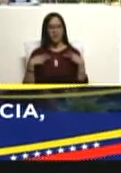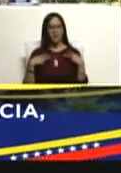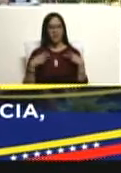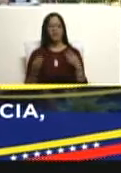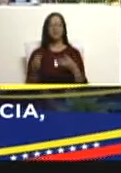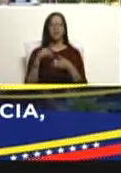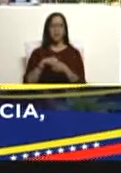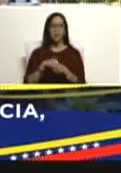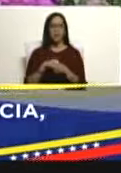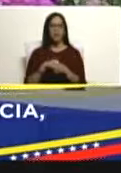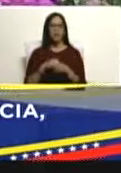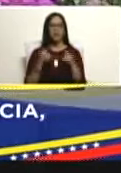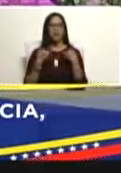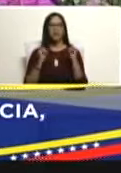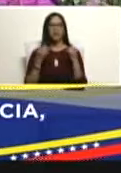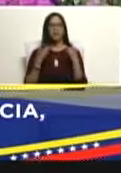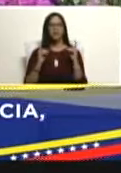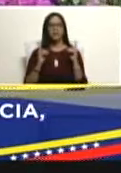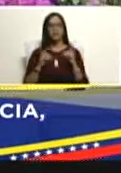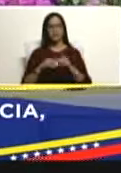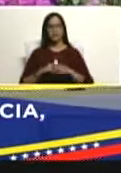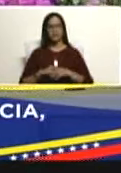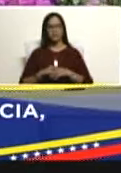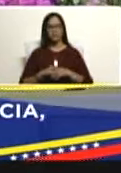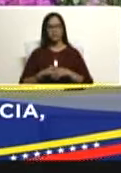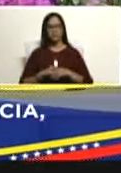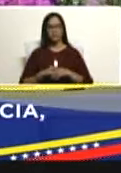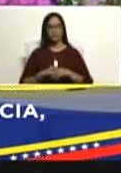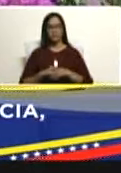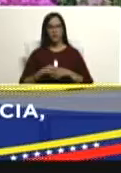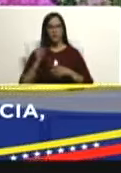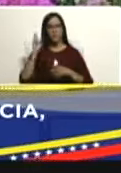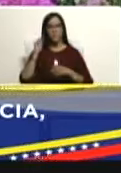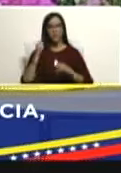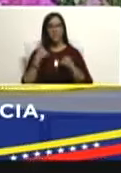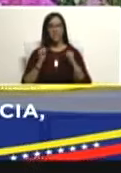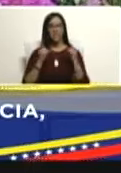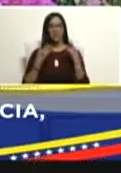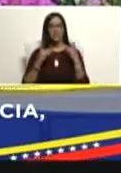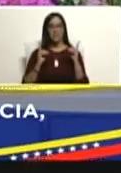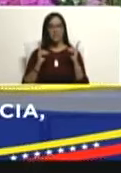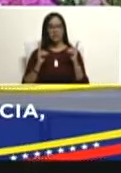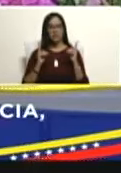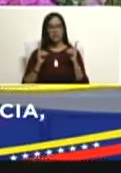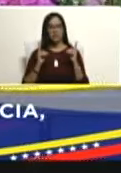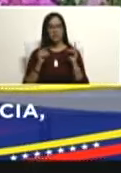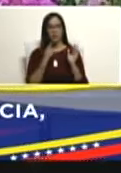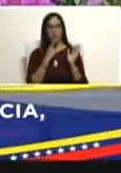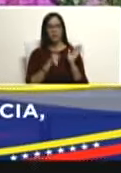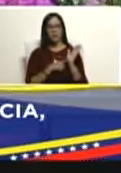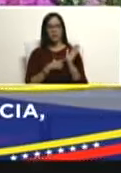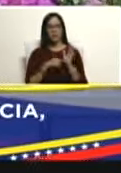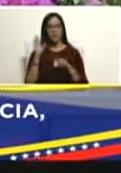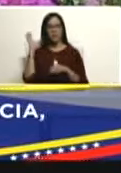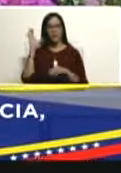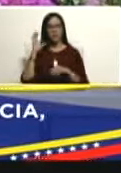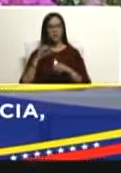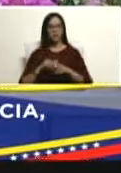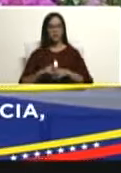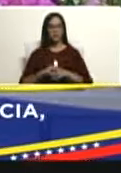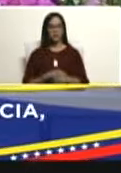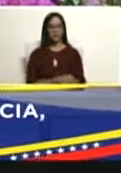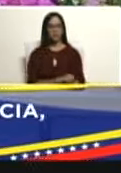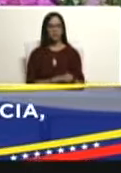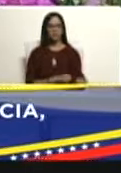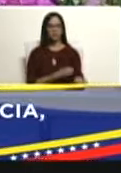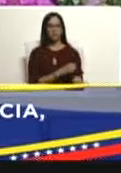además para la independencia. Para la independencia plena del país.